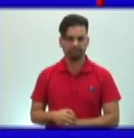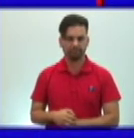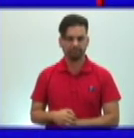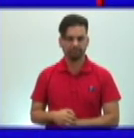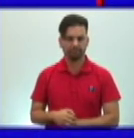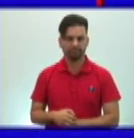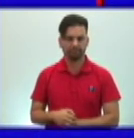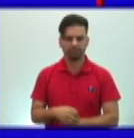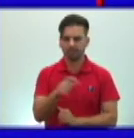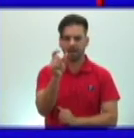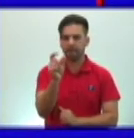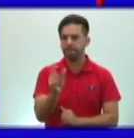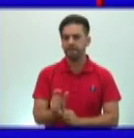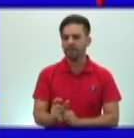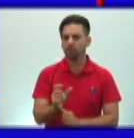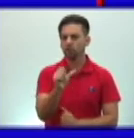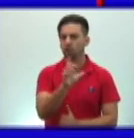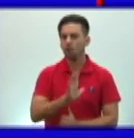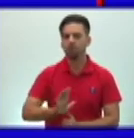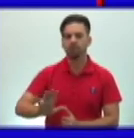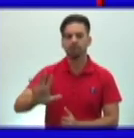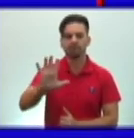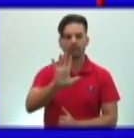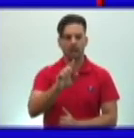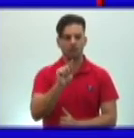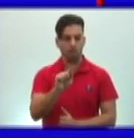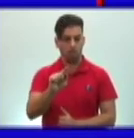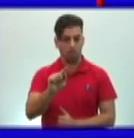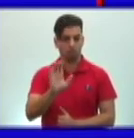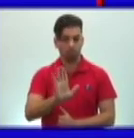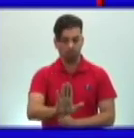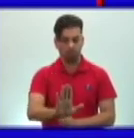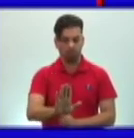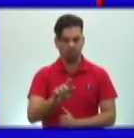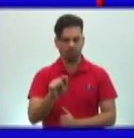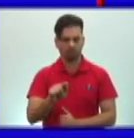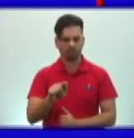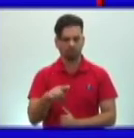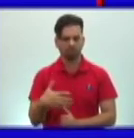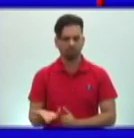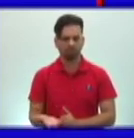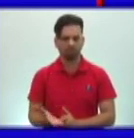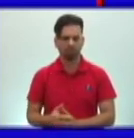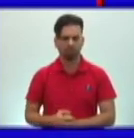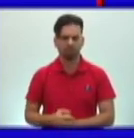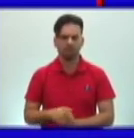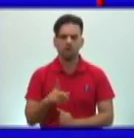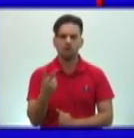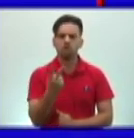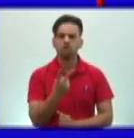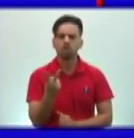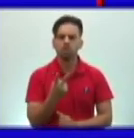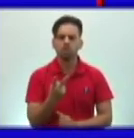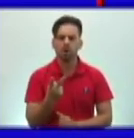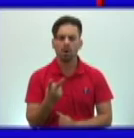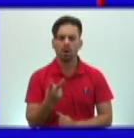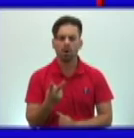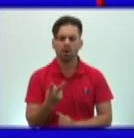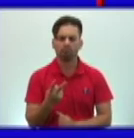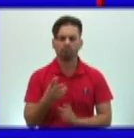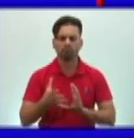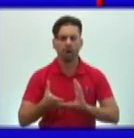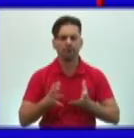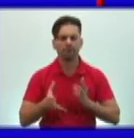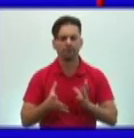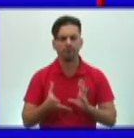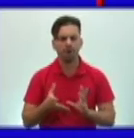sujeto social, desde el punto de vista de ustedes, están en sentido general dos posiciones